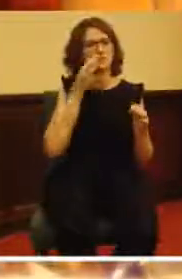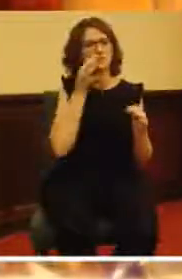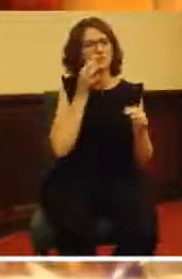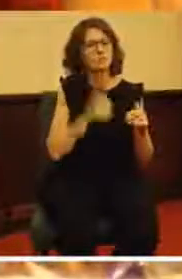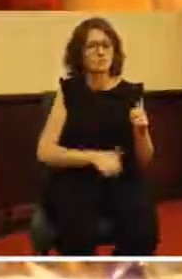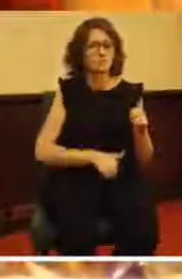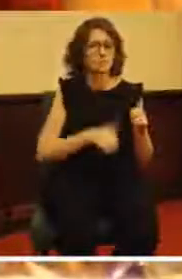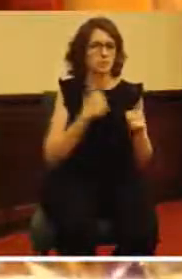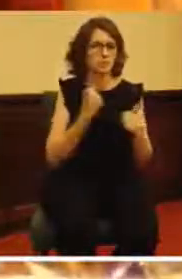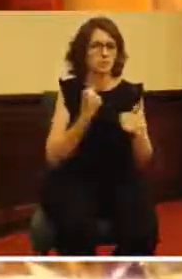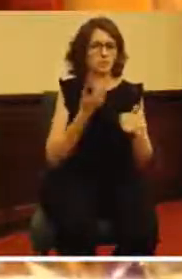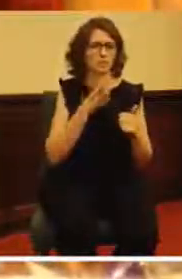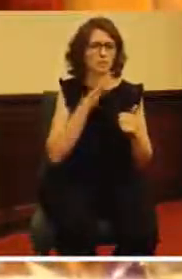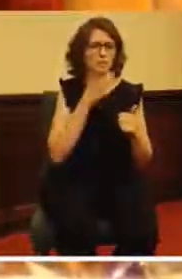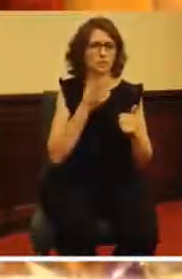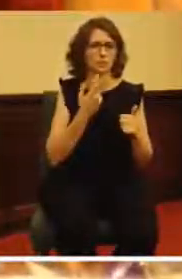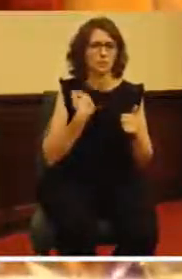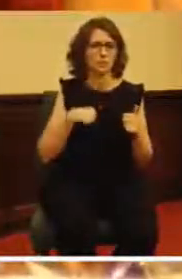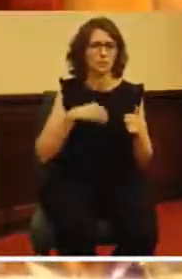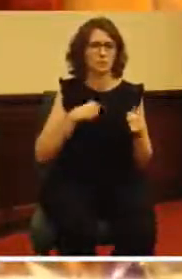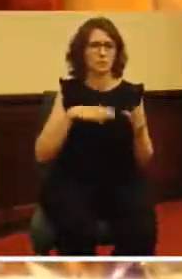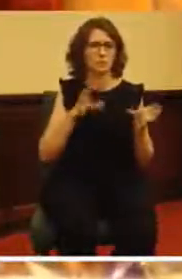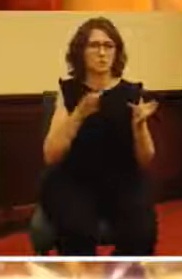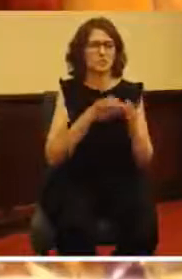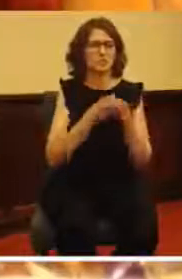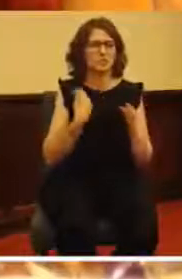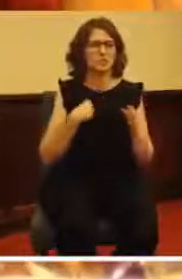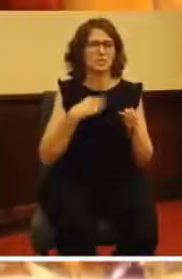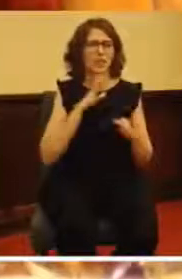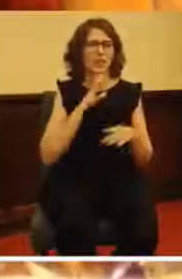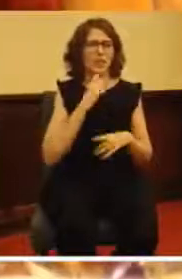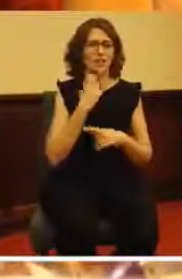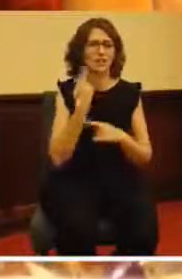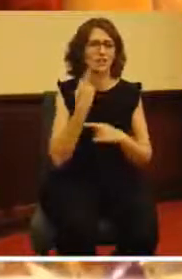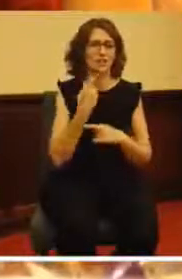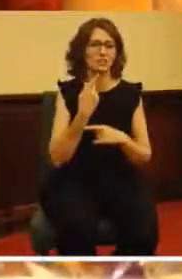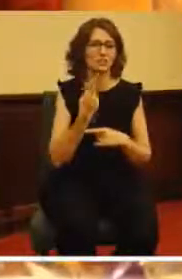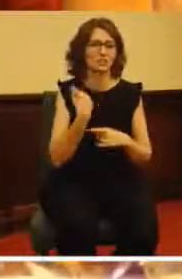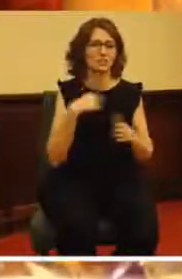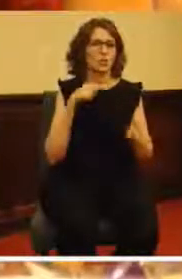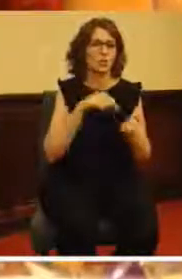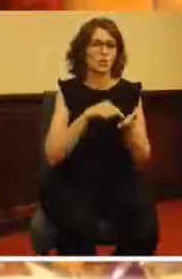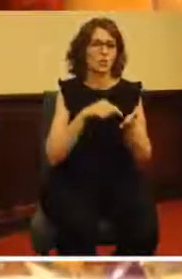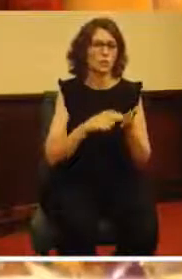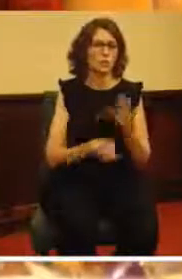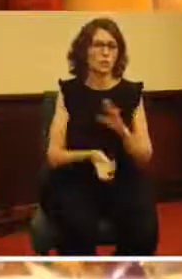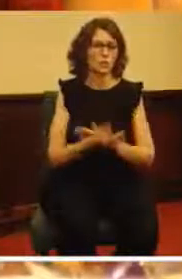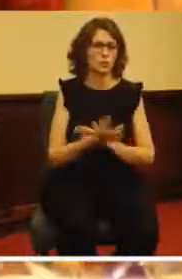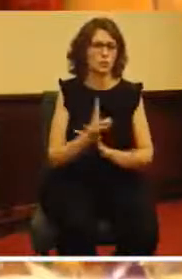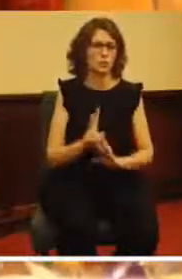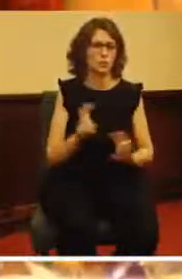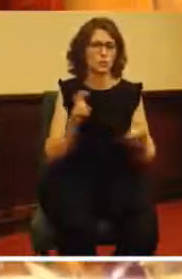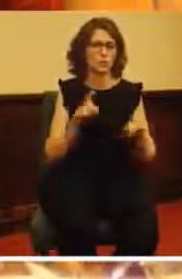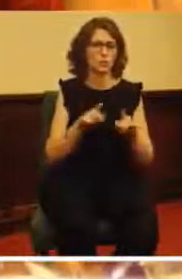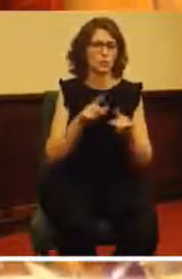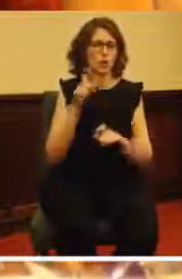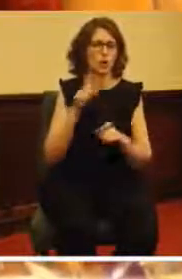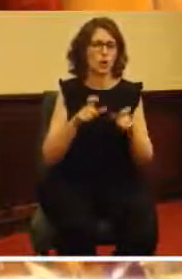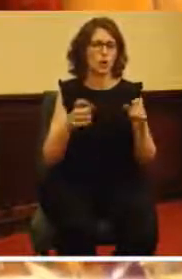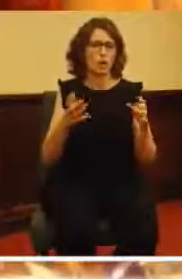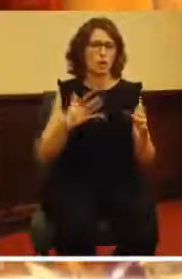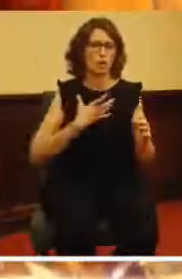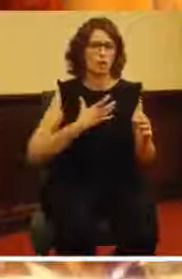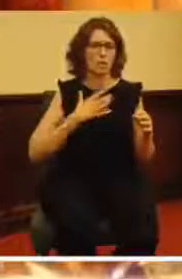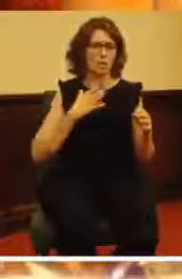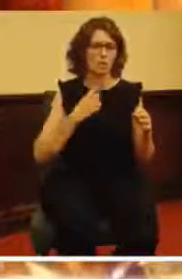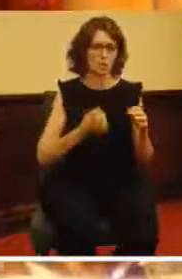ustedes... fueron los que pusieron, como han mencionado antes, un nuevo impuesto a todos los hogares mostoleños. ¿O no se